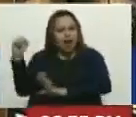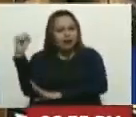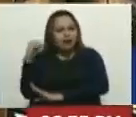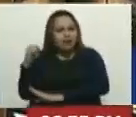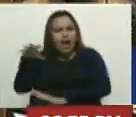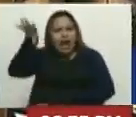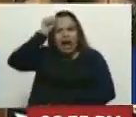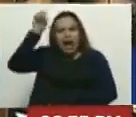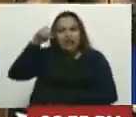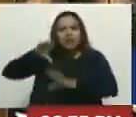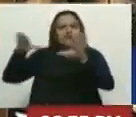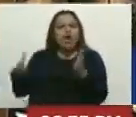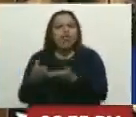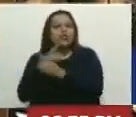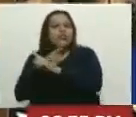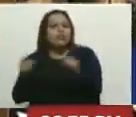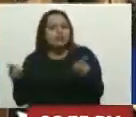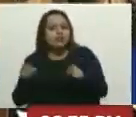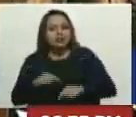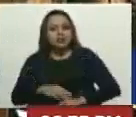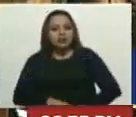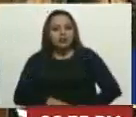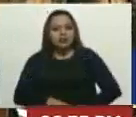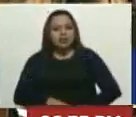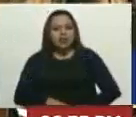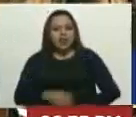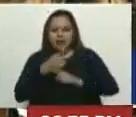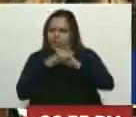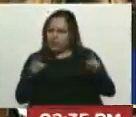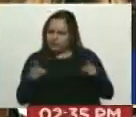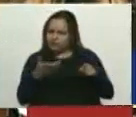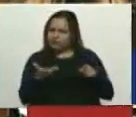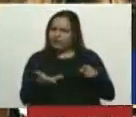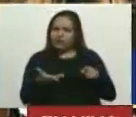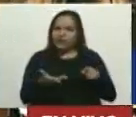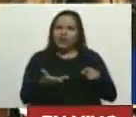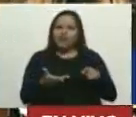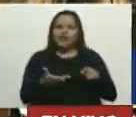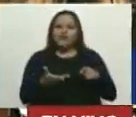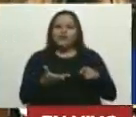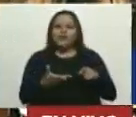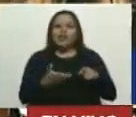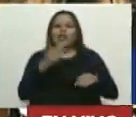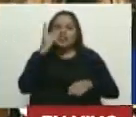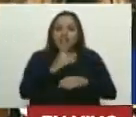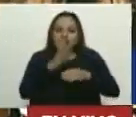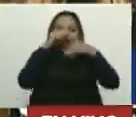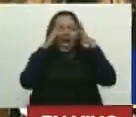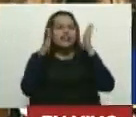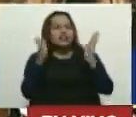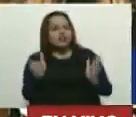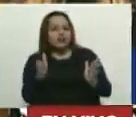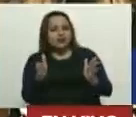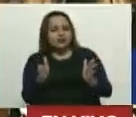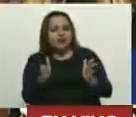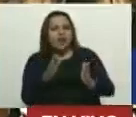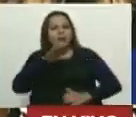diferente. Ahora, eso no quiere decir que no estemos en necesidad de abordar los ejes para